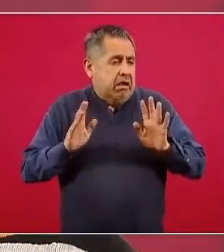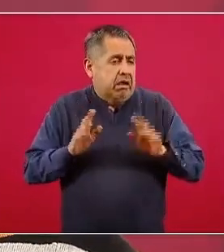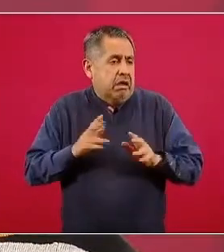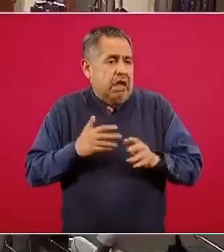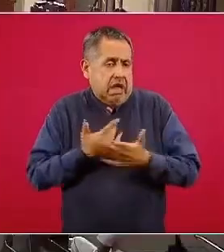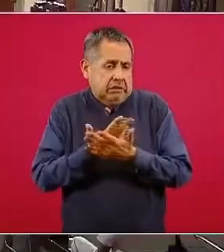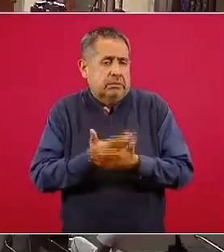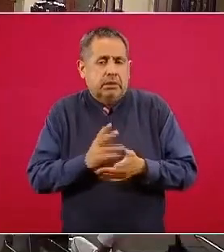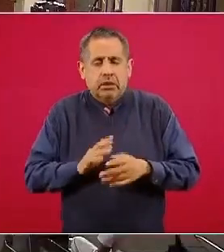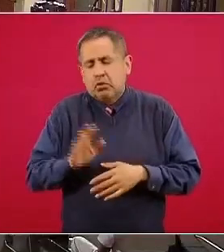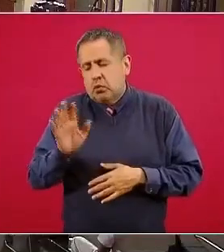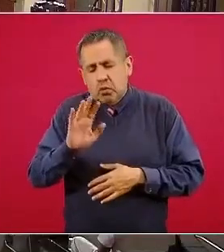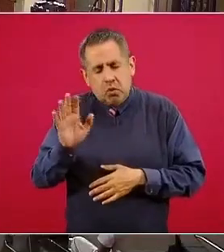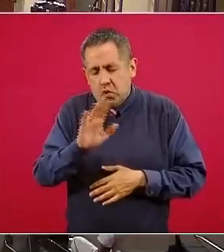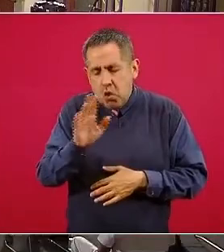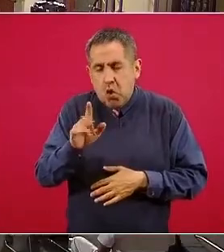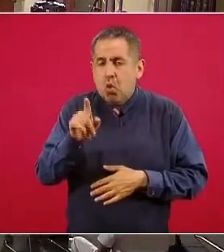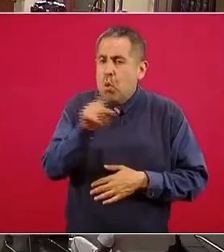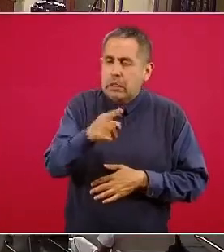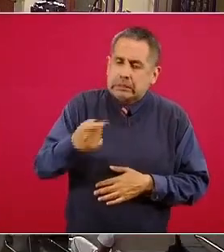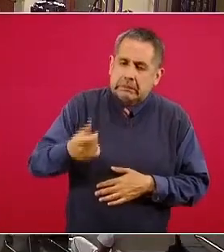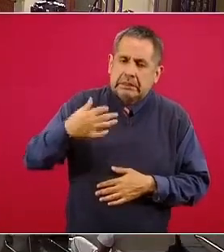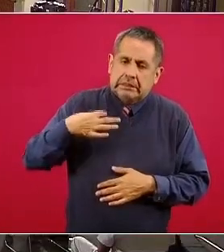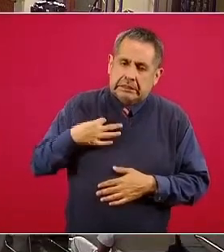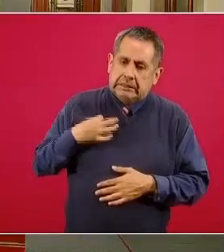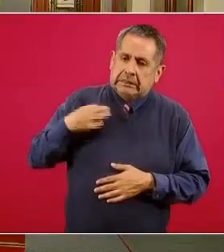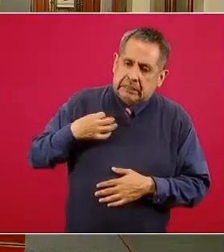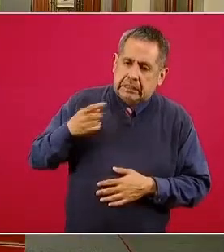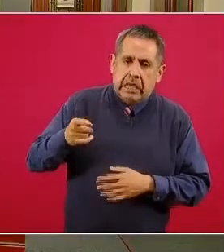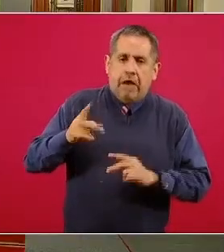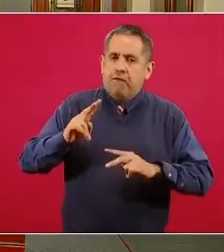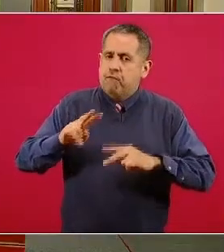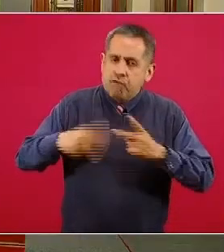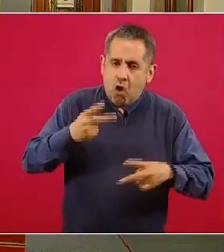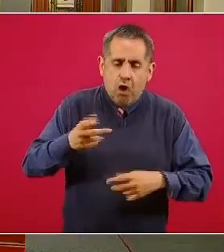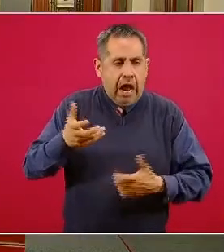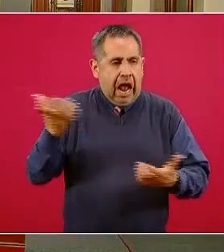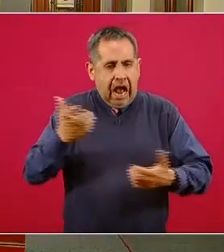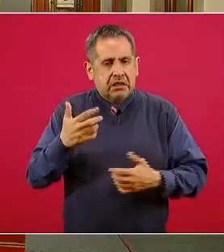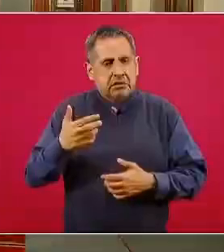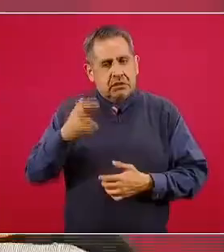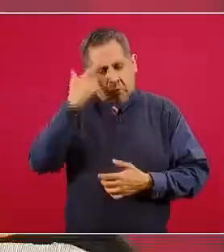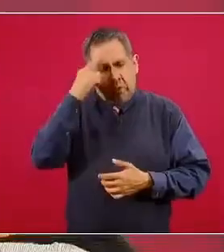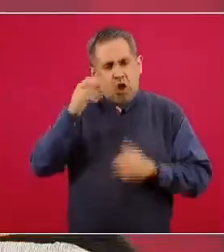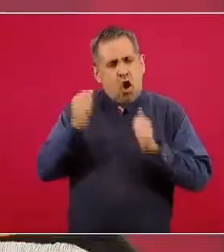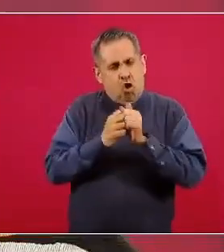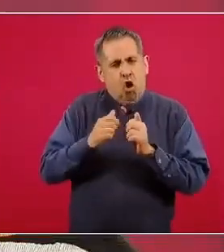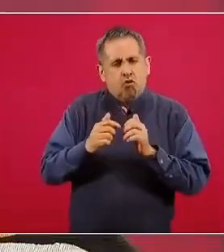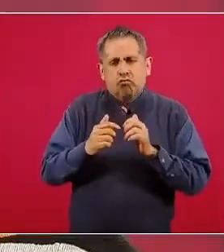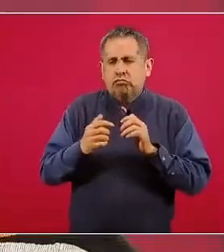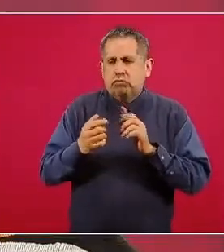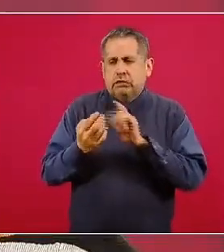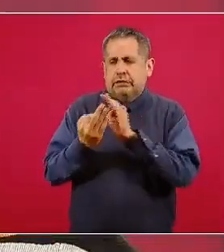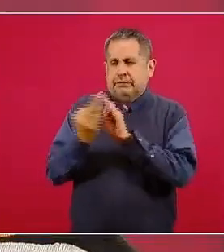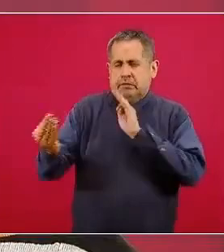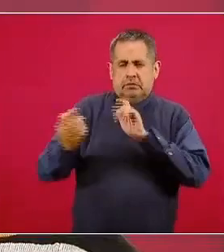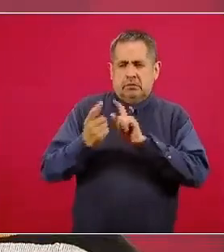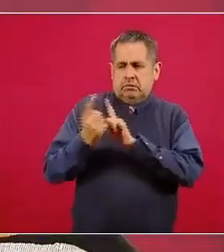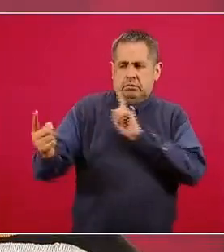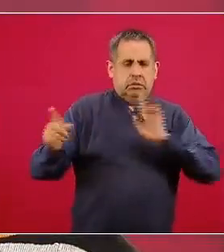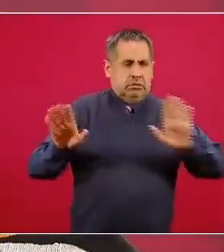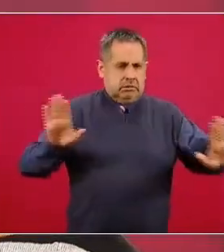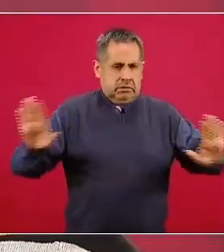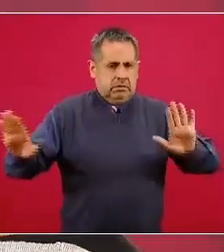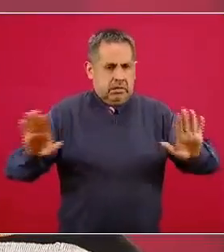y hasta les reclaman. Entonces pedirle a la población, por favor, que siguiendo los principios de sana distancia, acuda a la unidad de salud